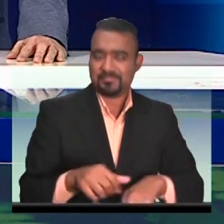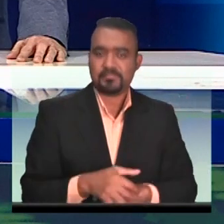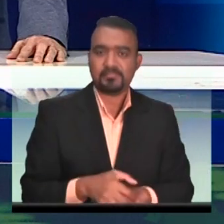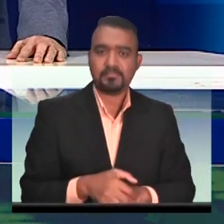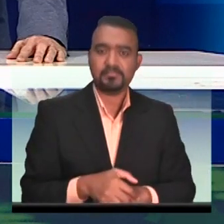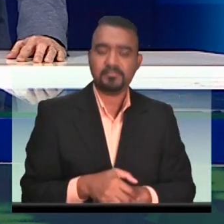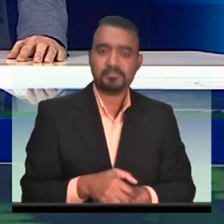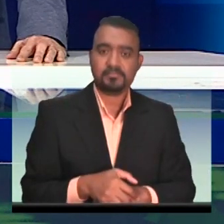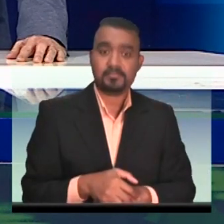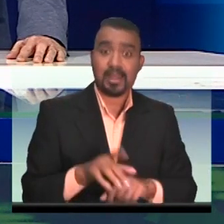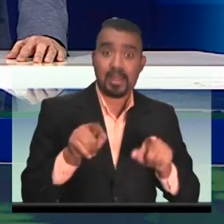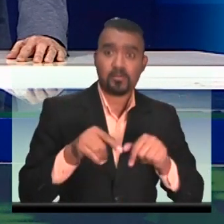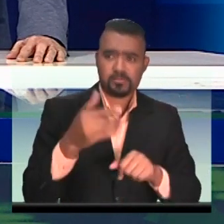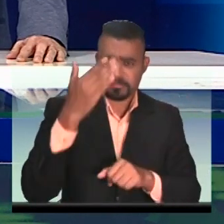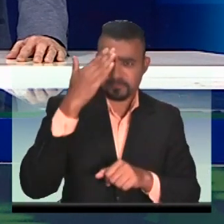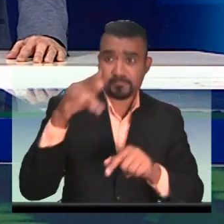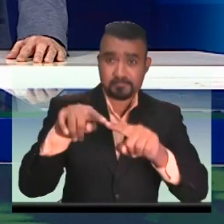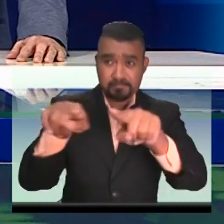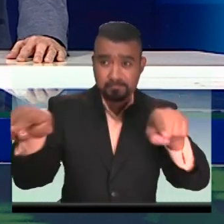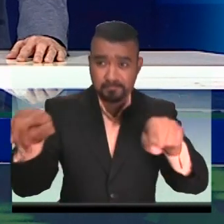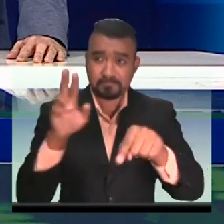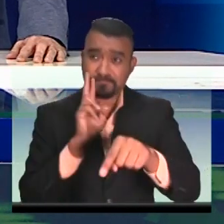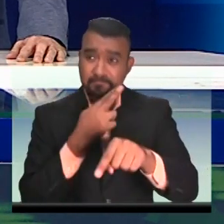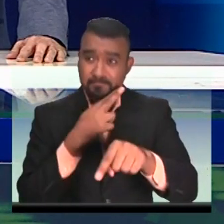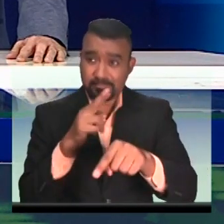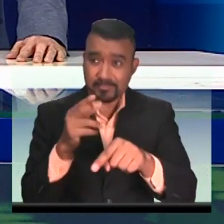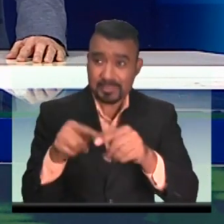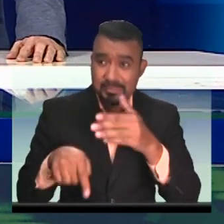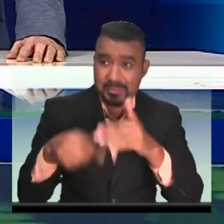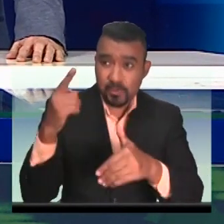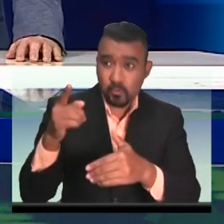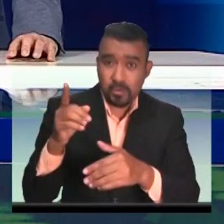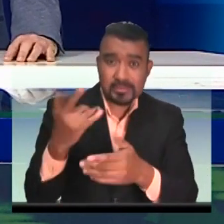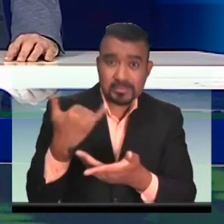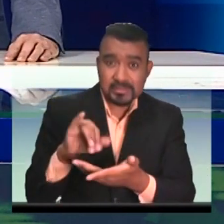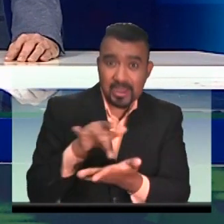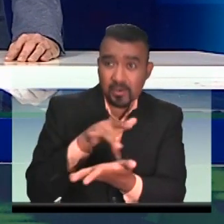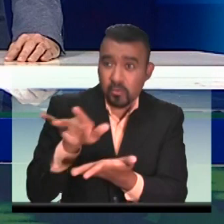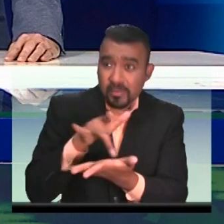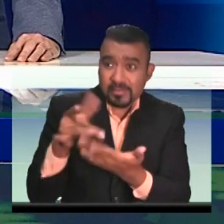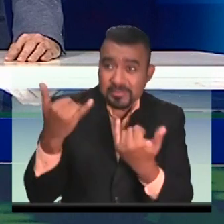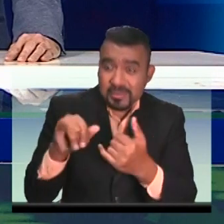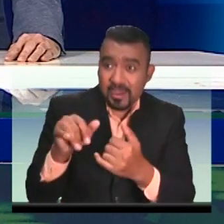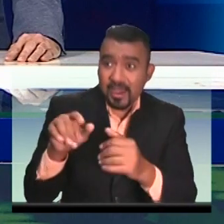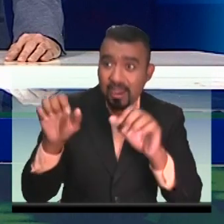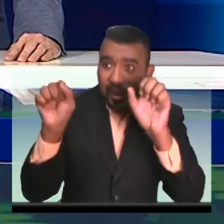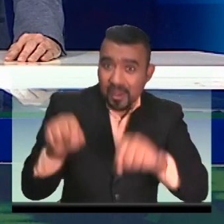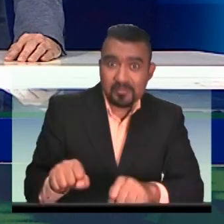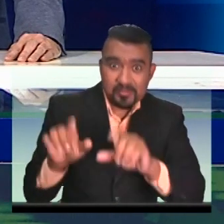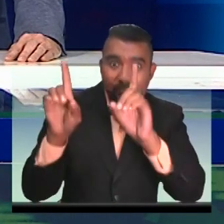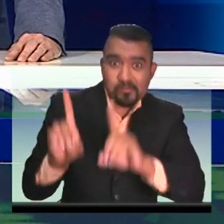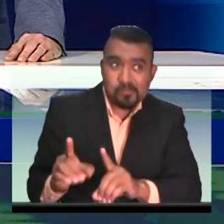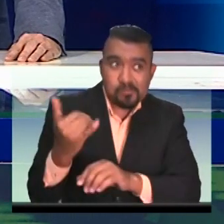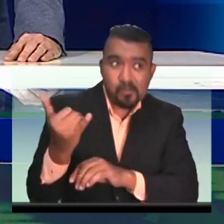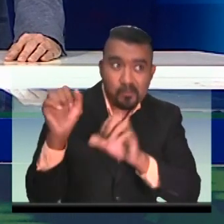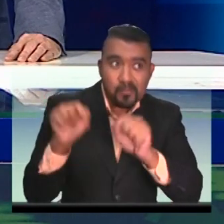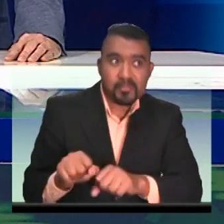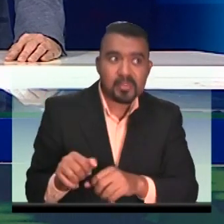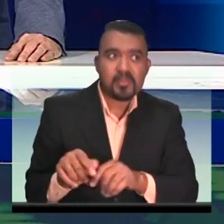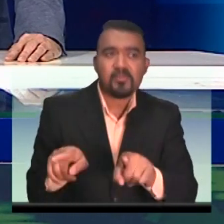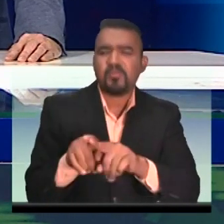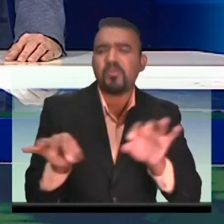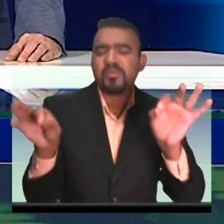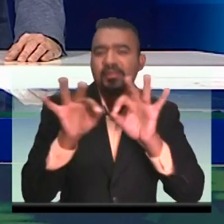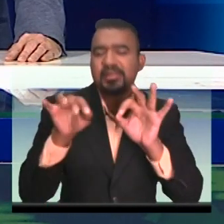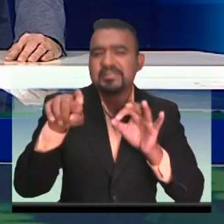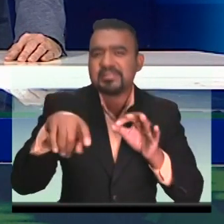la celeridad en la toma de decisiones es fundamental para evitar la quiebra de negocios que llevan más de 3 meses sin recibir